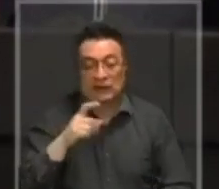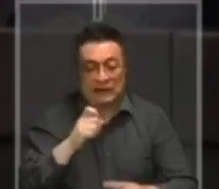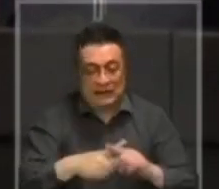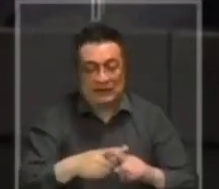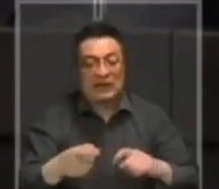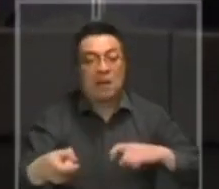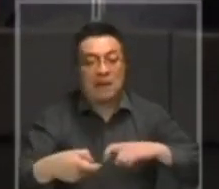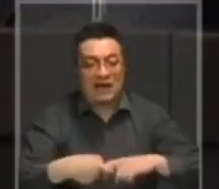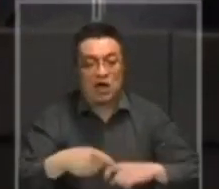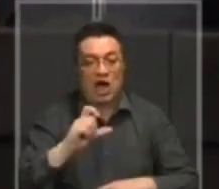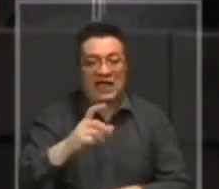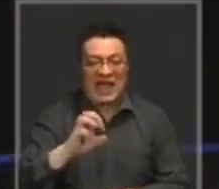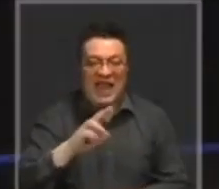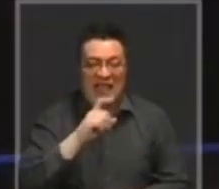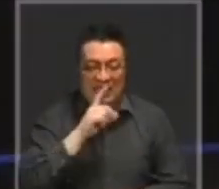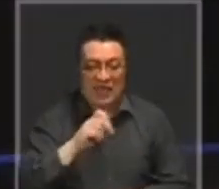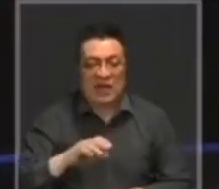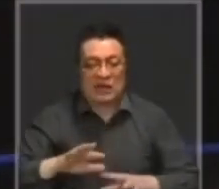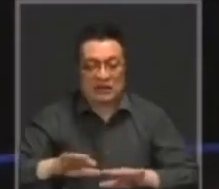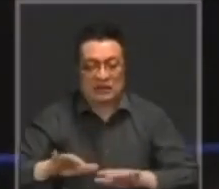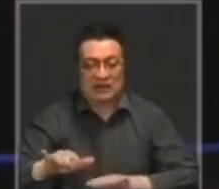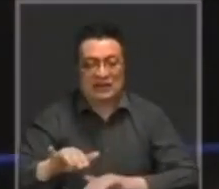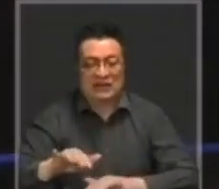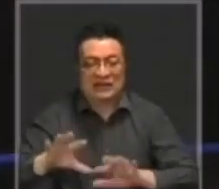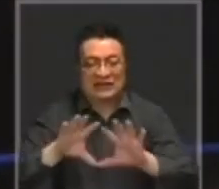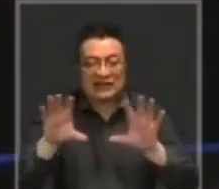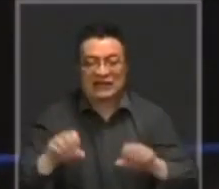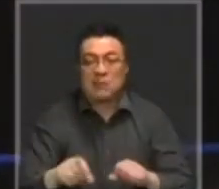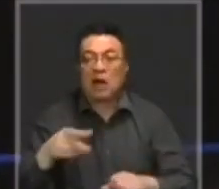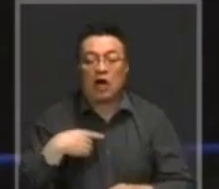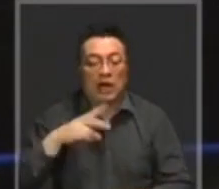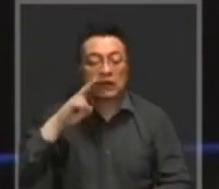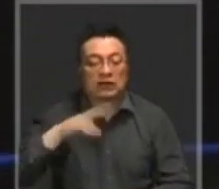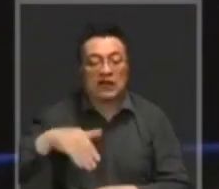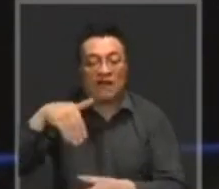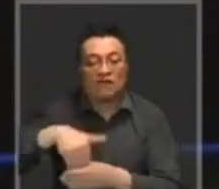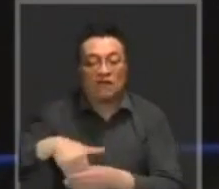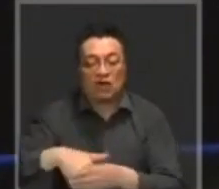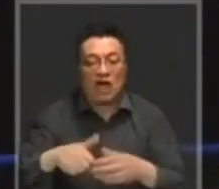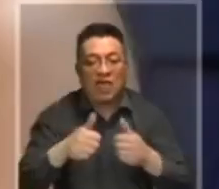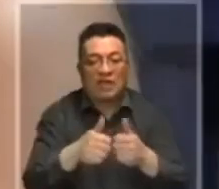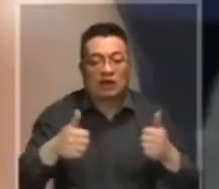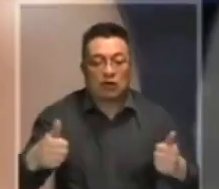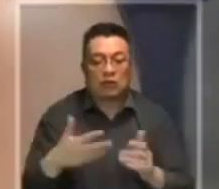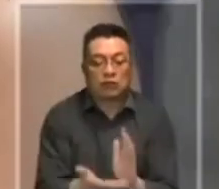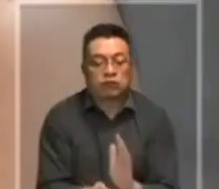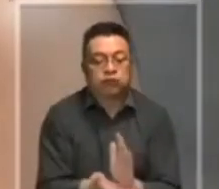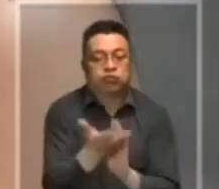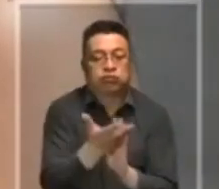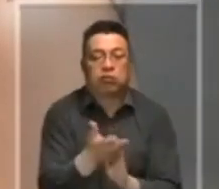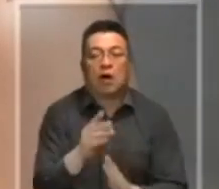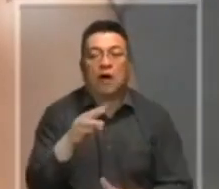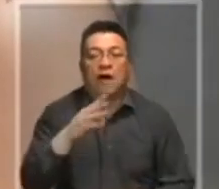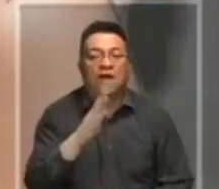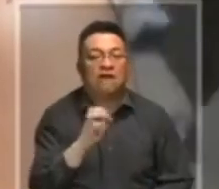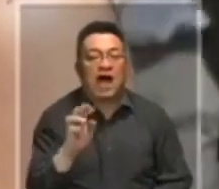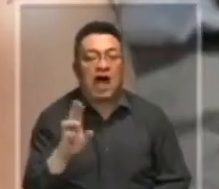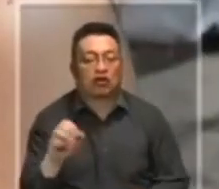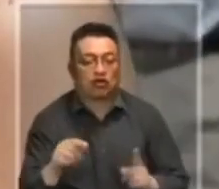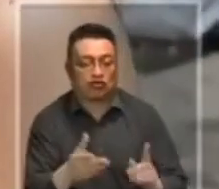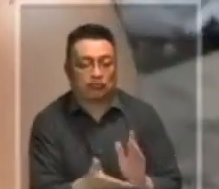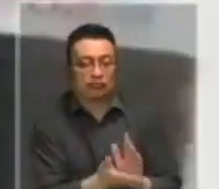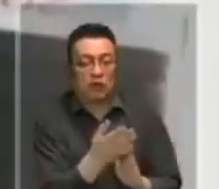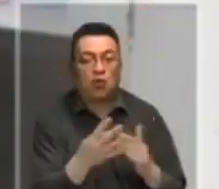como gerente de sistemas y aprobó, sin someter a votación del directorio, un aumento de sueldo para María Barros, que ronda